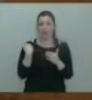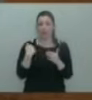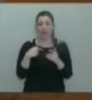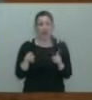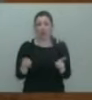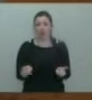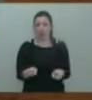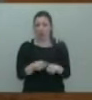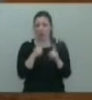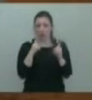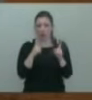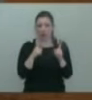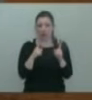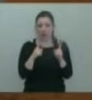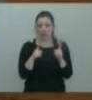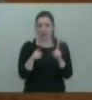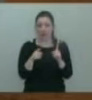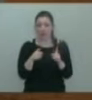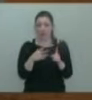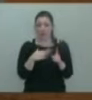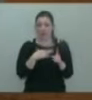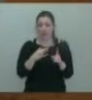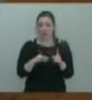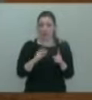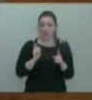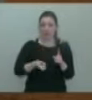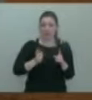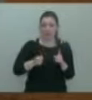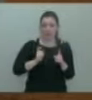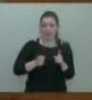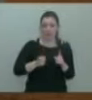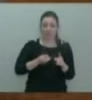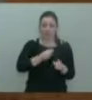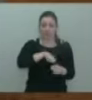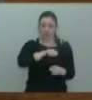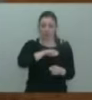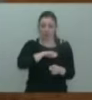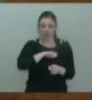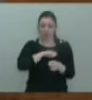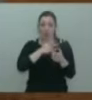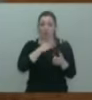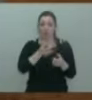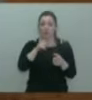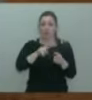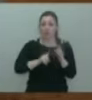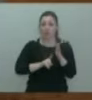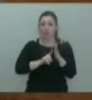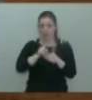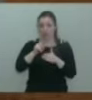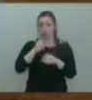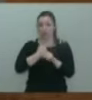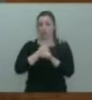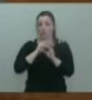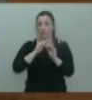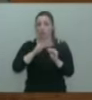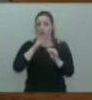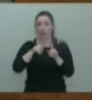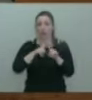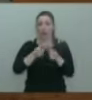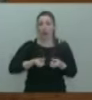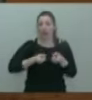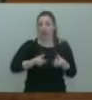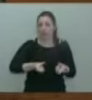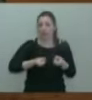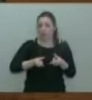fuese muy extendida su utilización en el conjunto del país. Tampoco lo tuvo durante el desarrollo de su actividad, pues los sobrecostes y